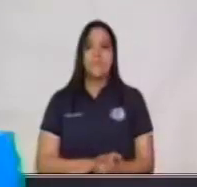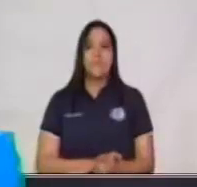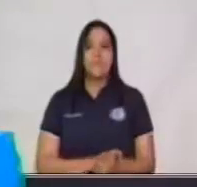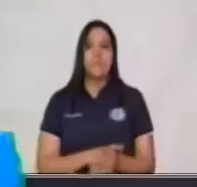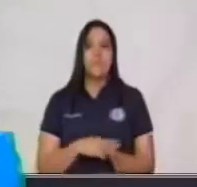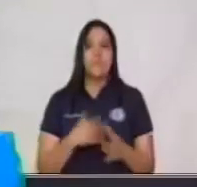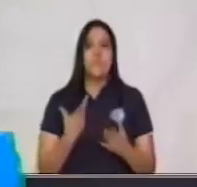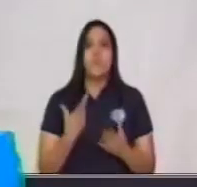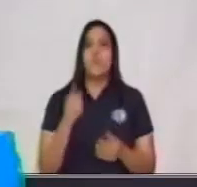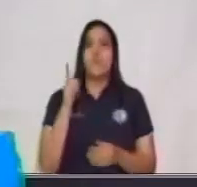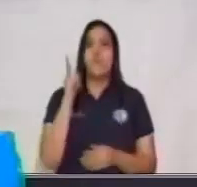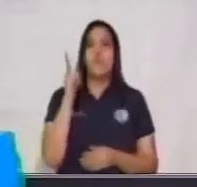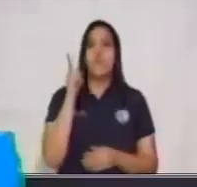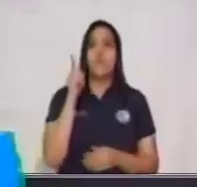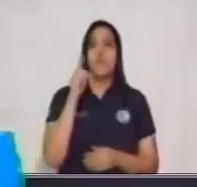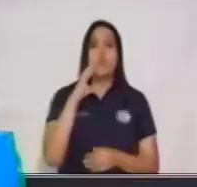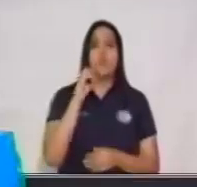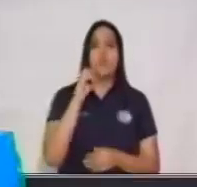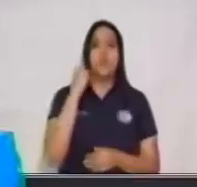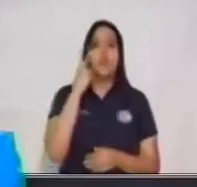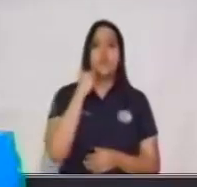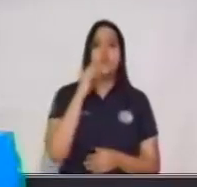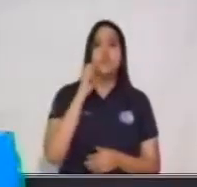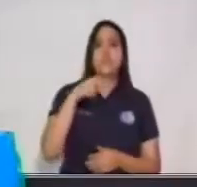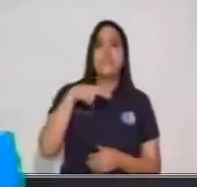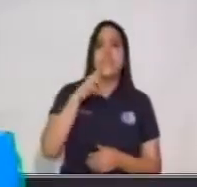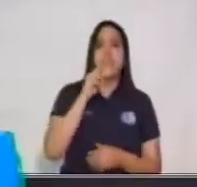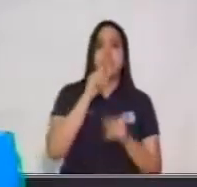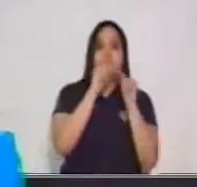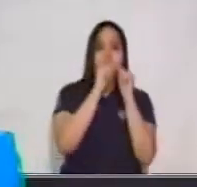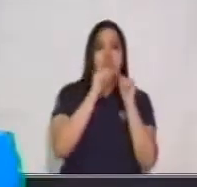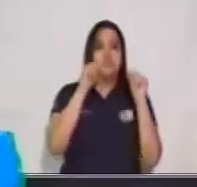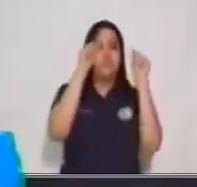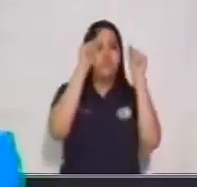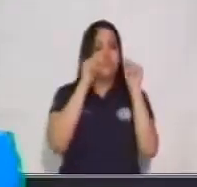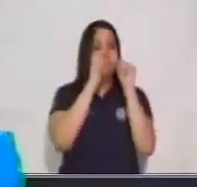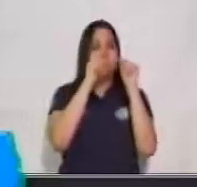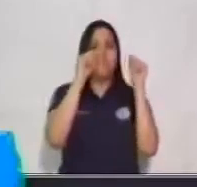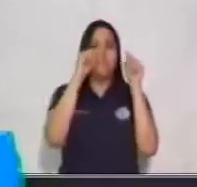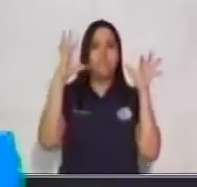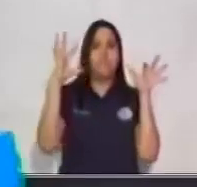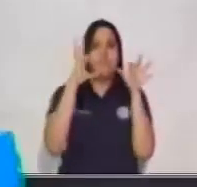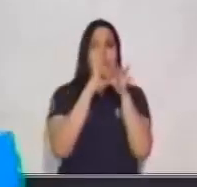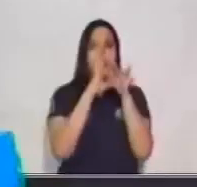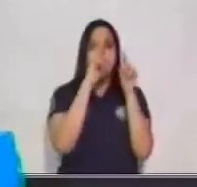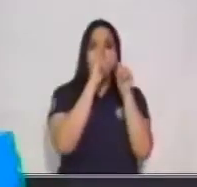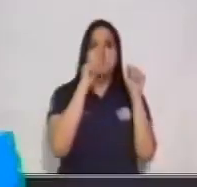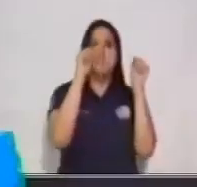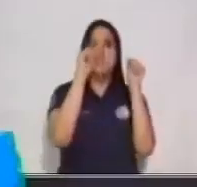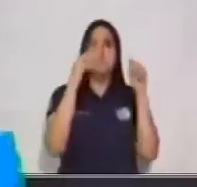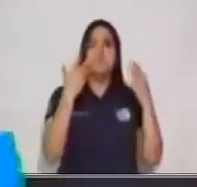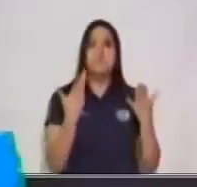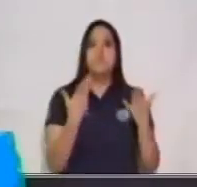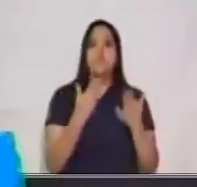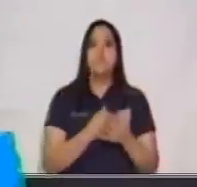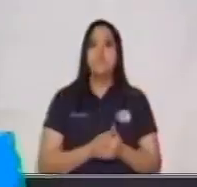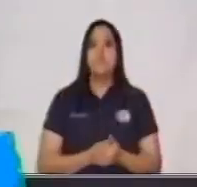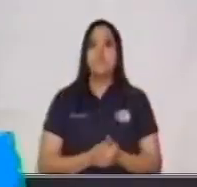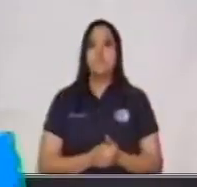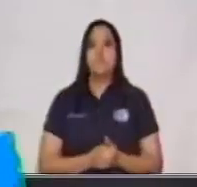Por el coseno del ángulo que queda en el vértice de la unión de estos dos lados. Sería el coseno